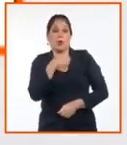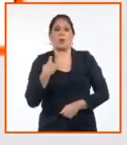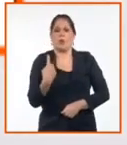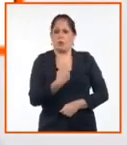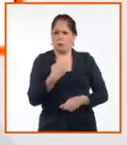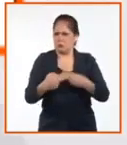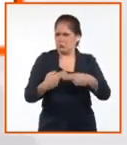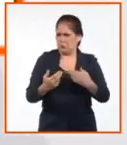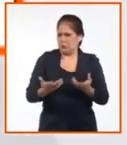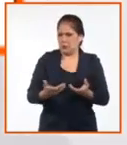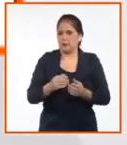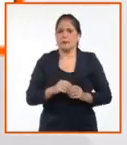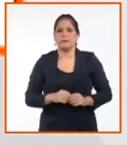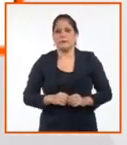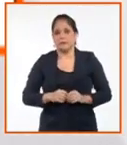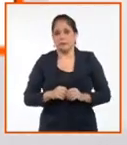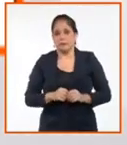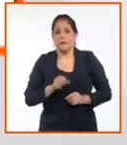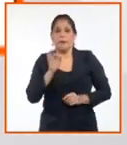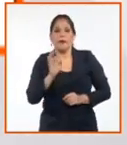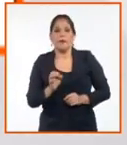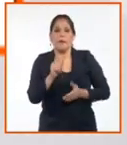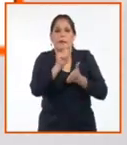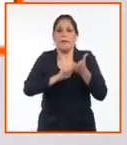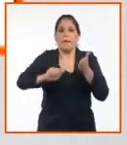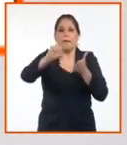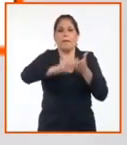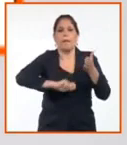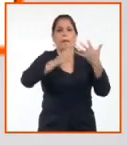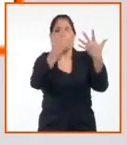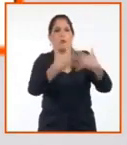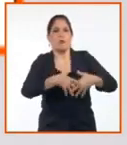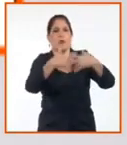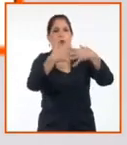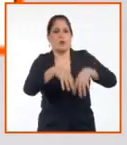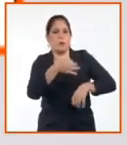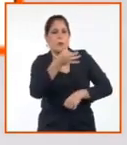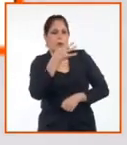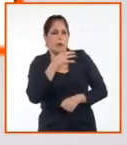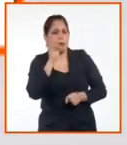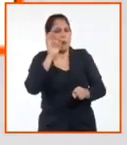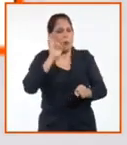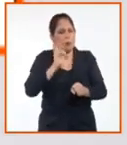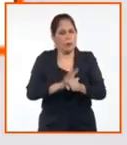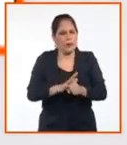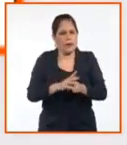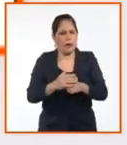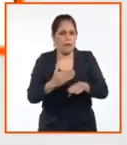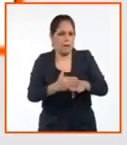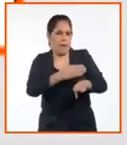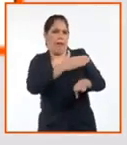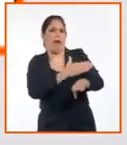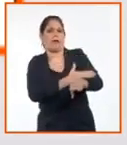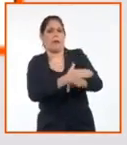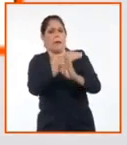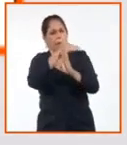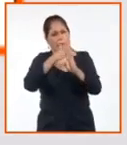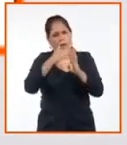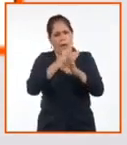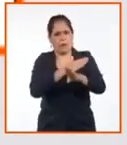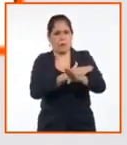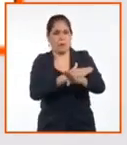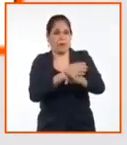verá los planes de producción se empiezan a hacer desde la mitad del año anterior